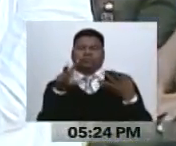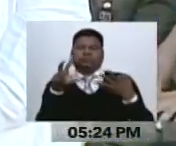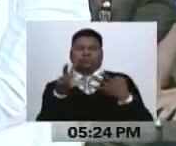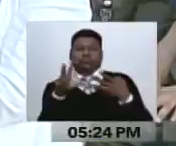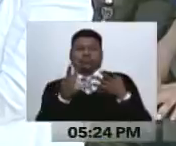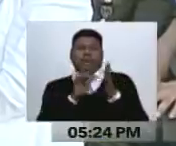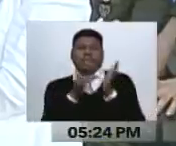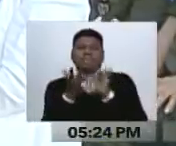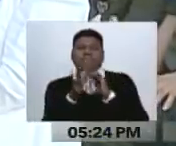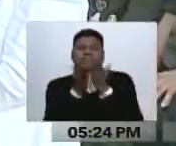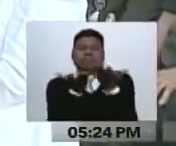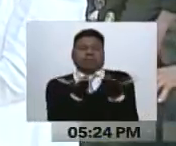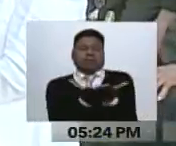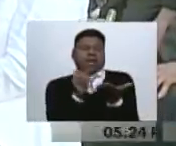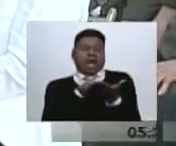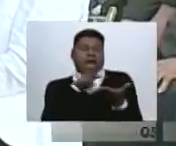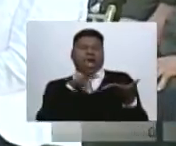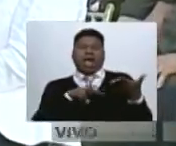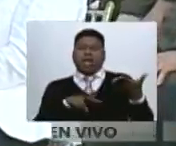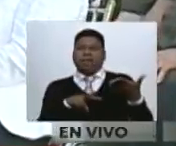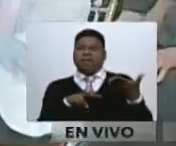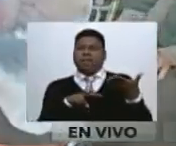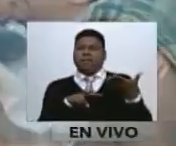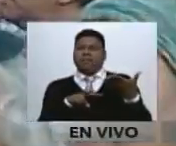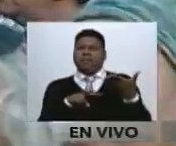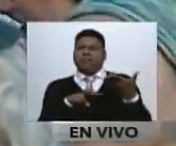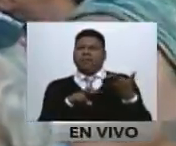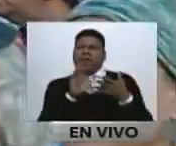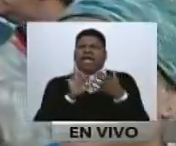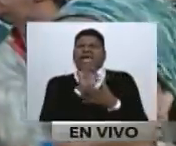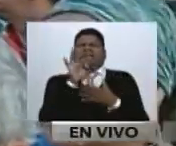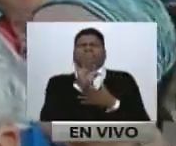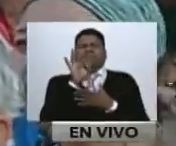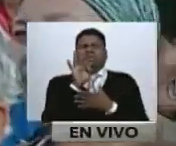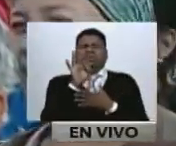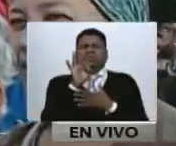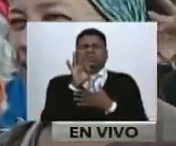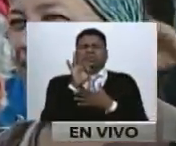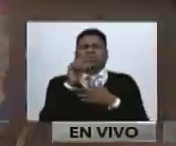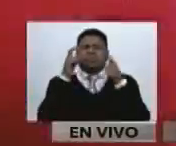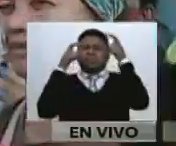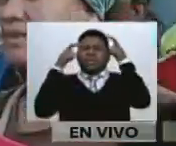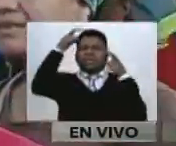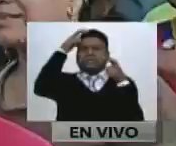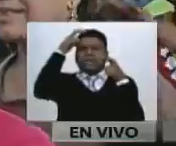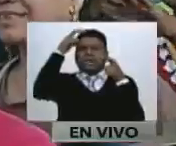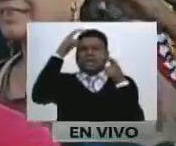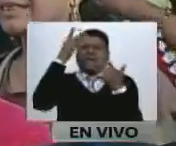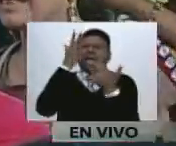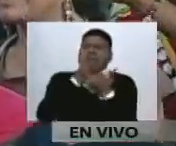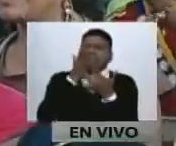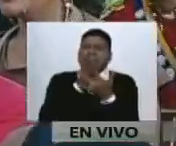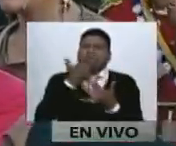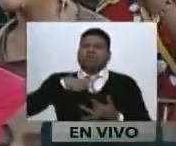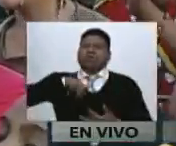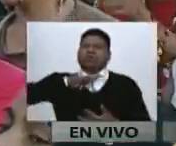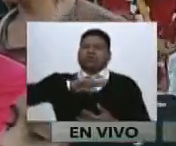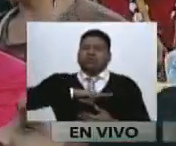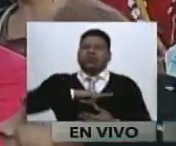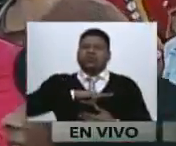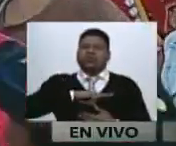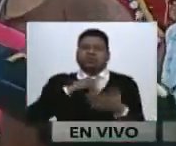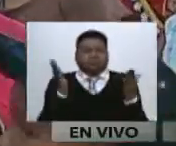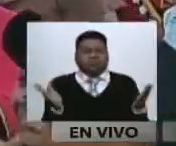porque el espíritu de Chávez está entre nosotros y está con nosotros y nos